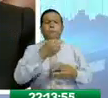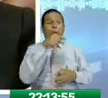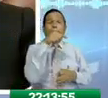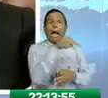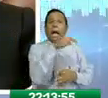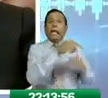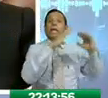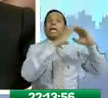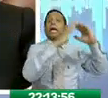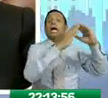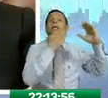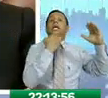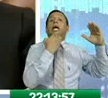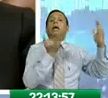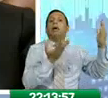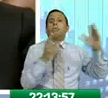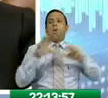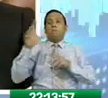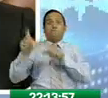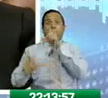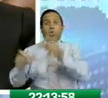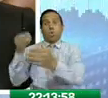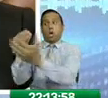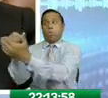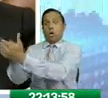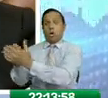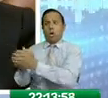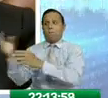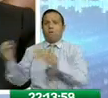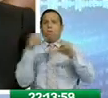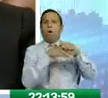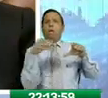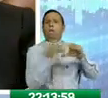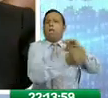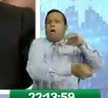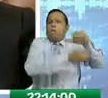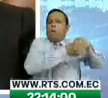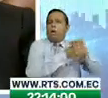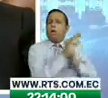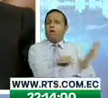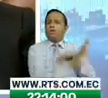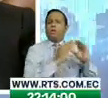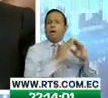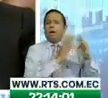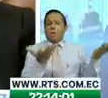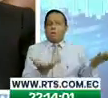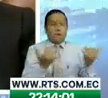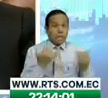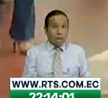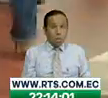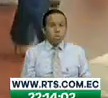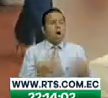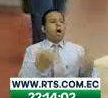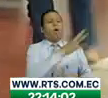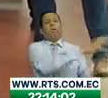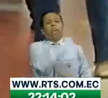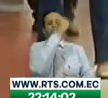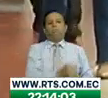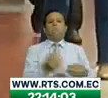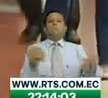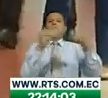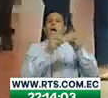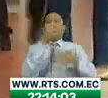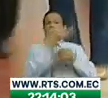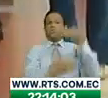como centro de acopio. Clarísimo. Hemos confirmado y ahora vamos a proceder con la vinculación en el caso. Estas declaraciones